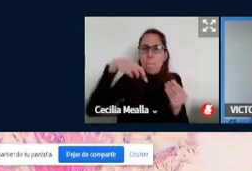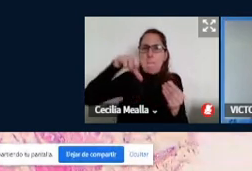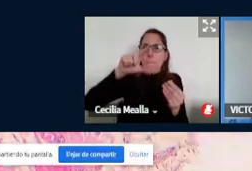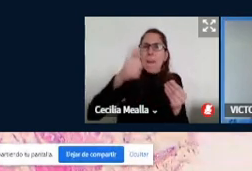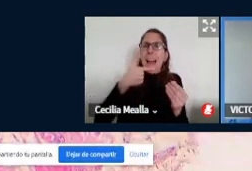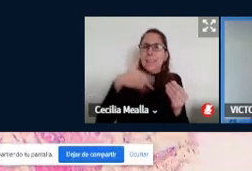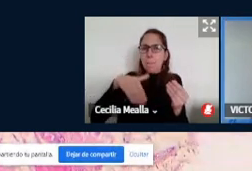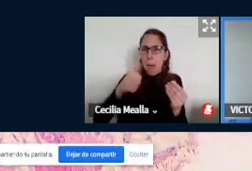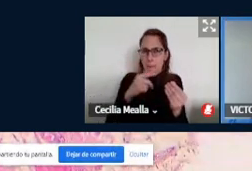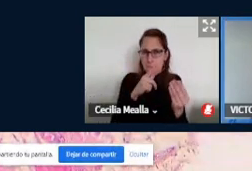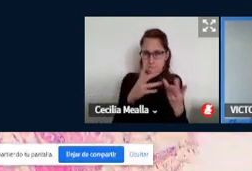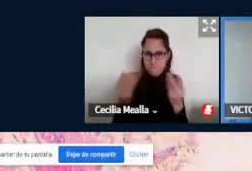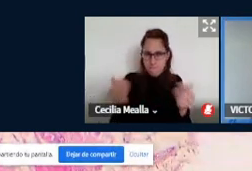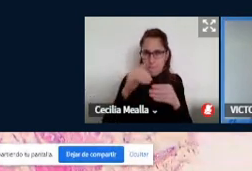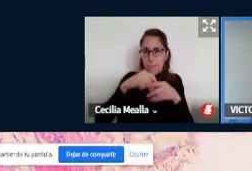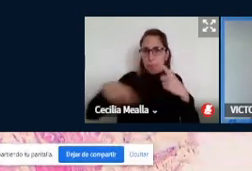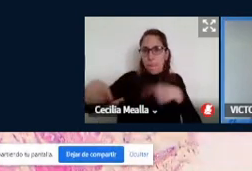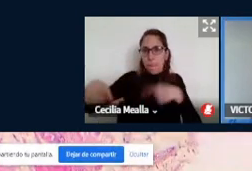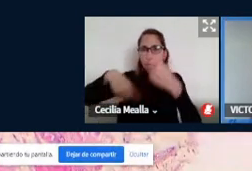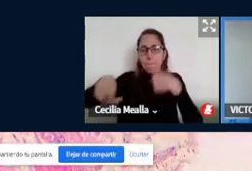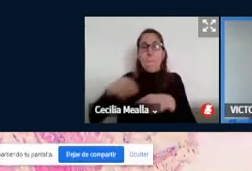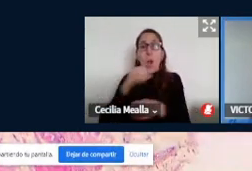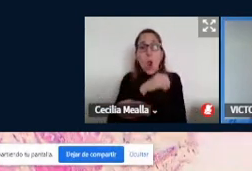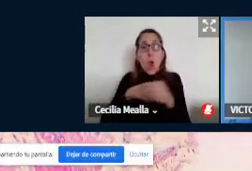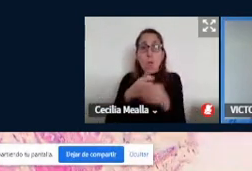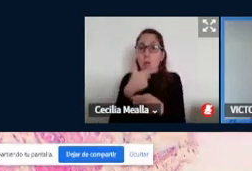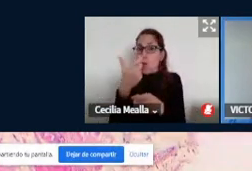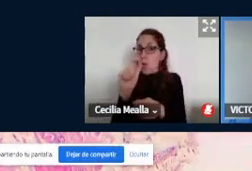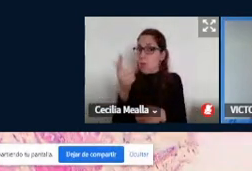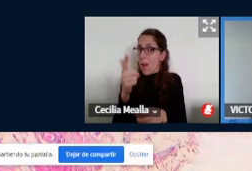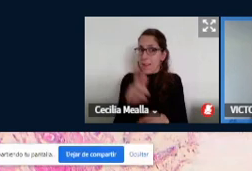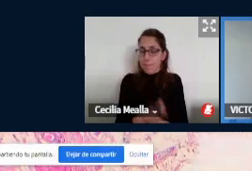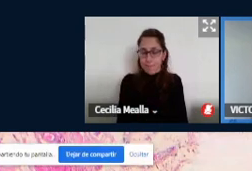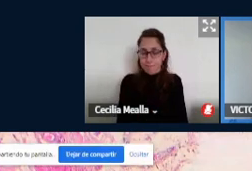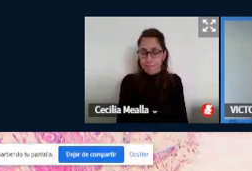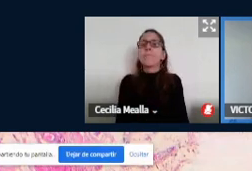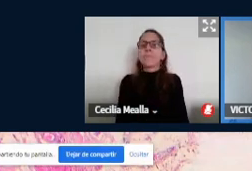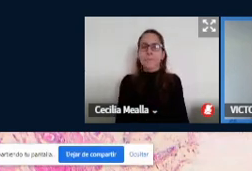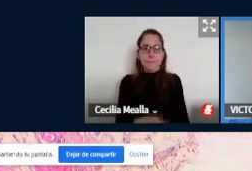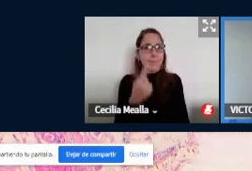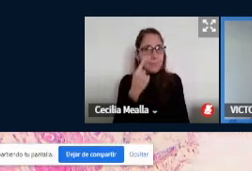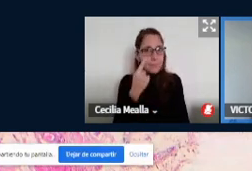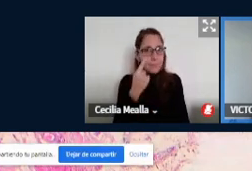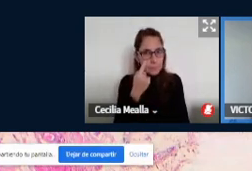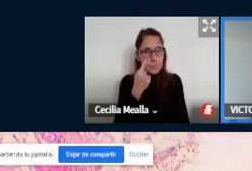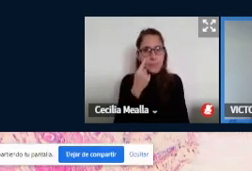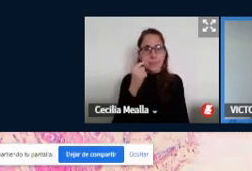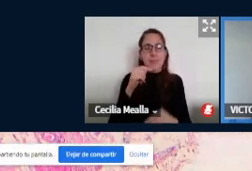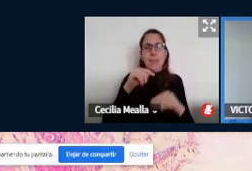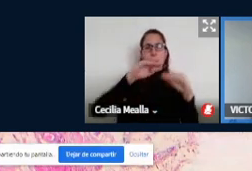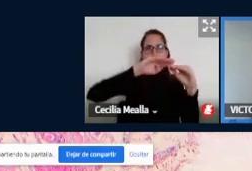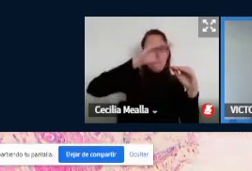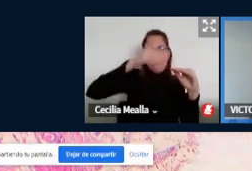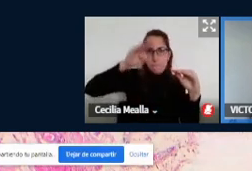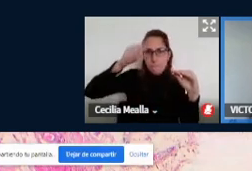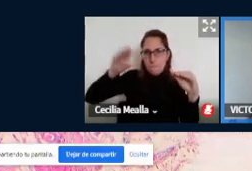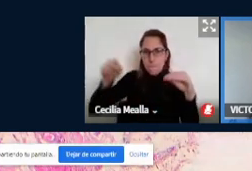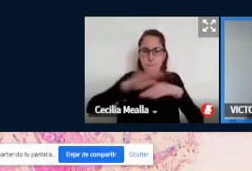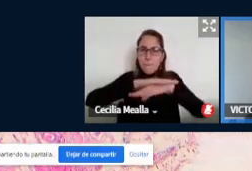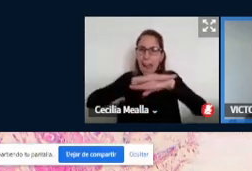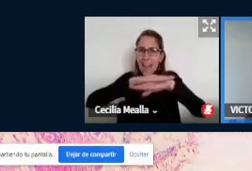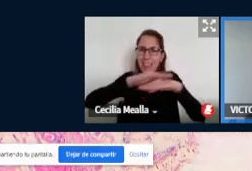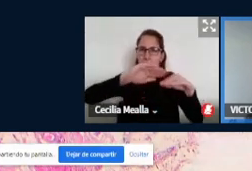No vamos a ver glóbulos rojos. Entonces, más allá de las características de la pared, que después lo vamos a